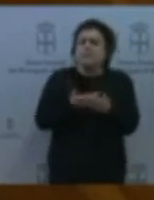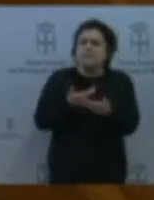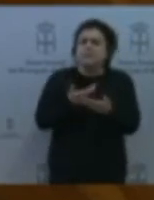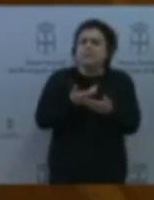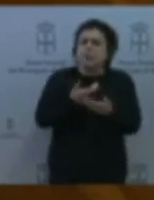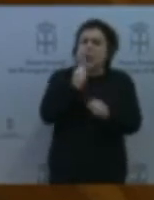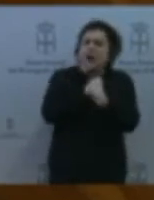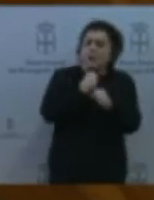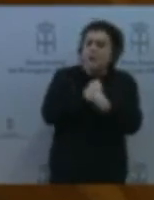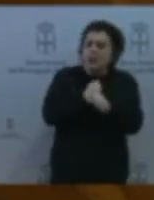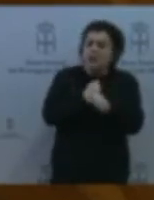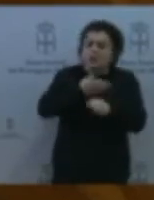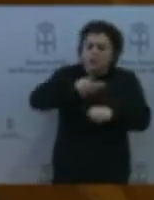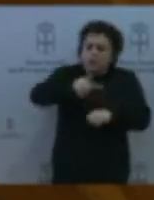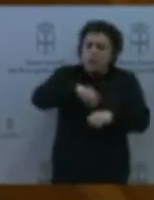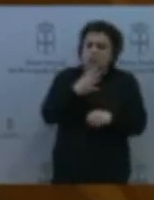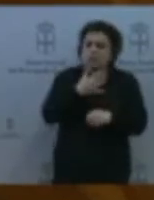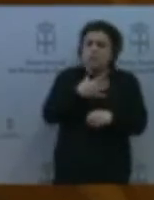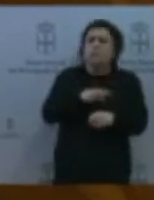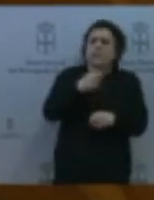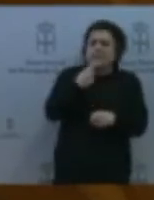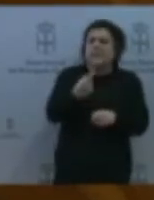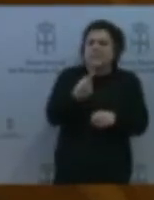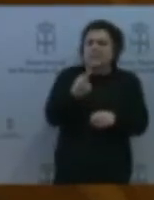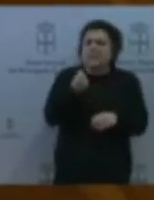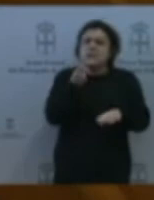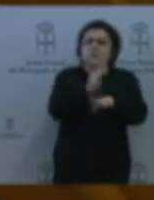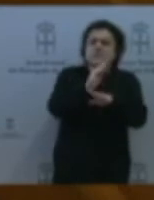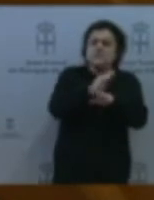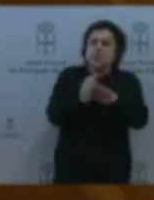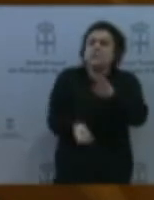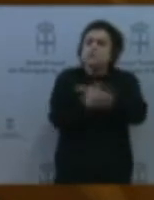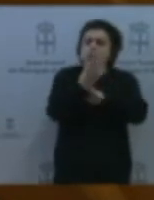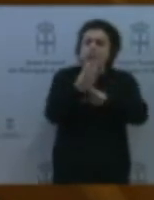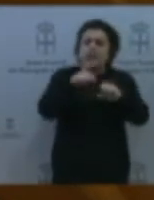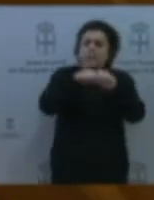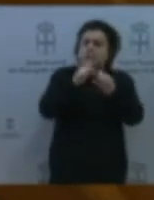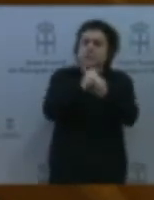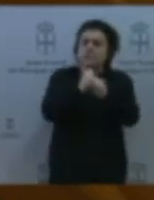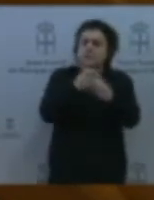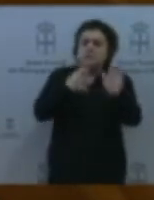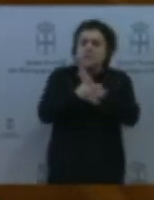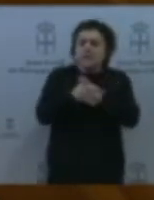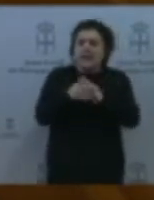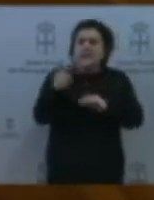mala? Tercera cuestión. Usted me ha recordado al escuchar, me recordó mucho al movimiento